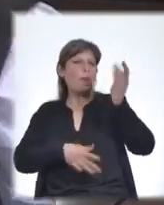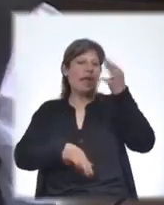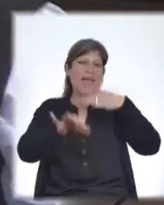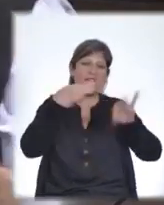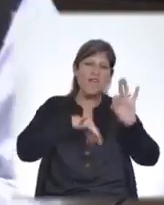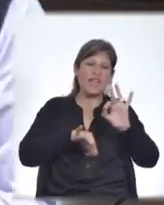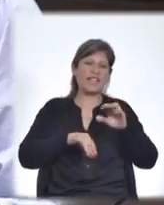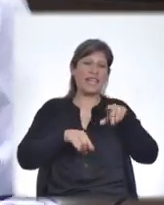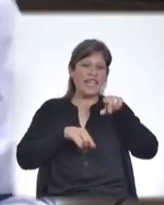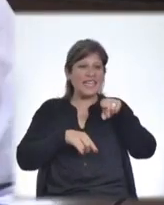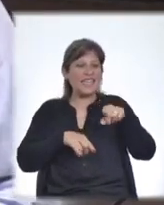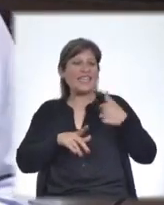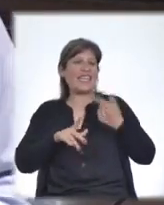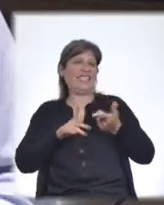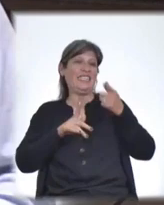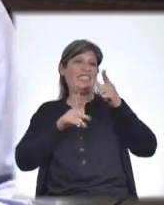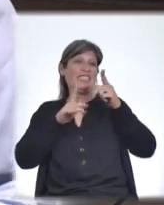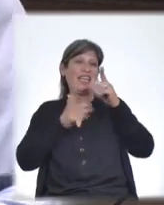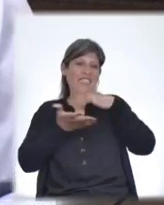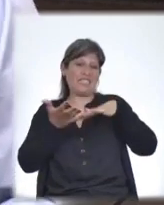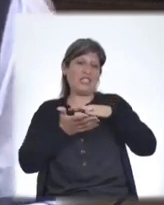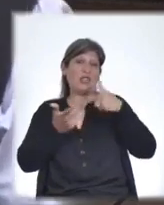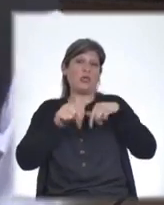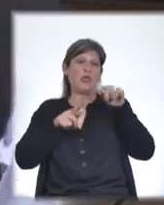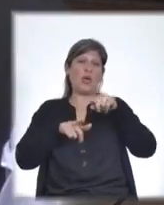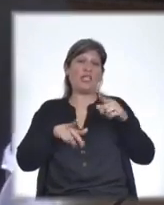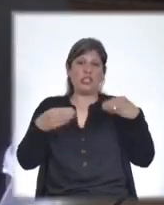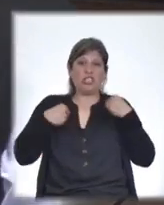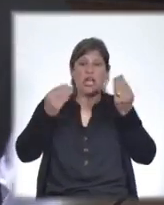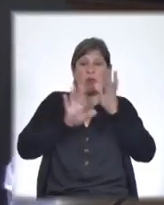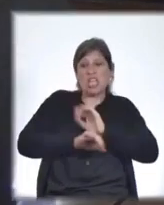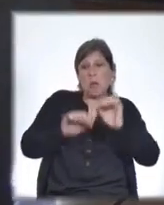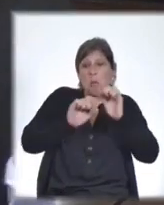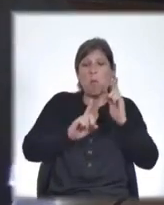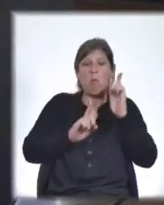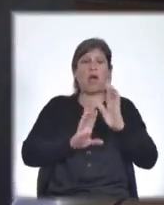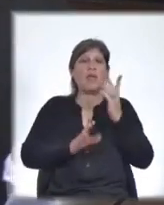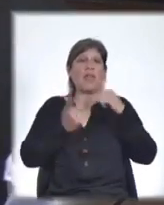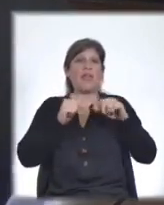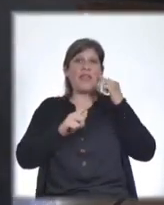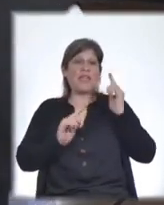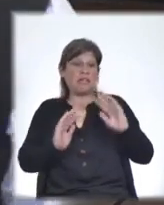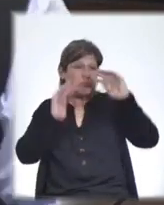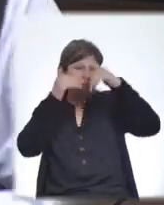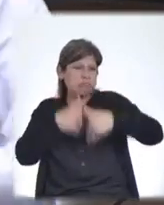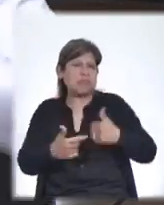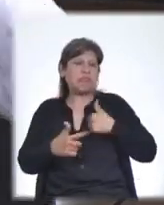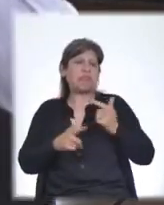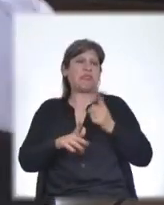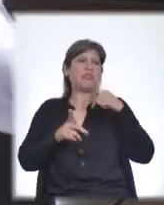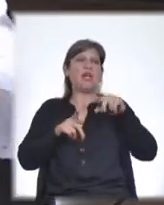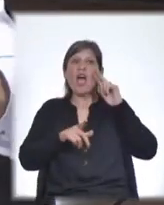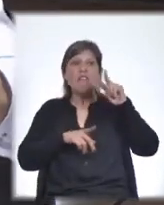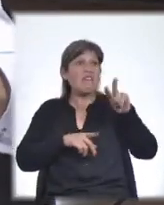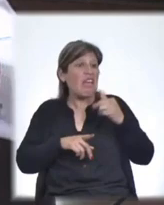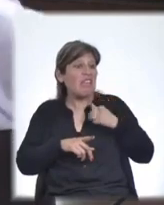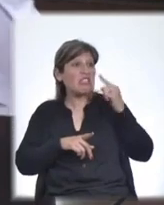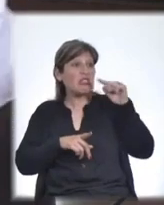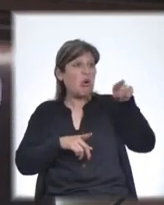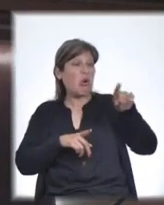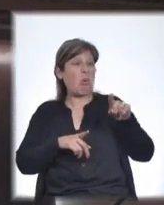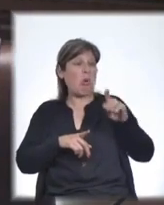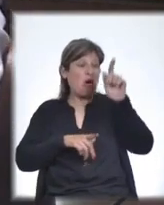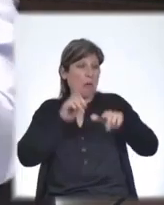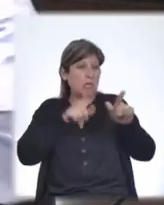esa lógica del sálvese quien pueda, la enorme mayoría se hunde y naufraga con la ñata contra el vidrio, viendo cómo los que sí tienen